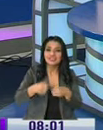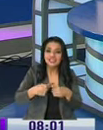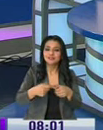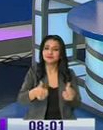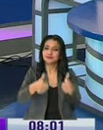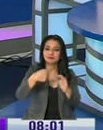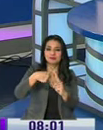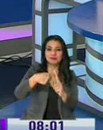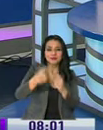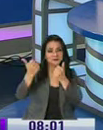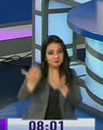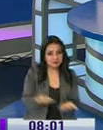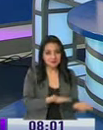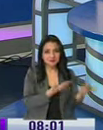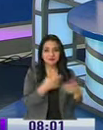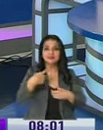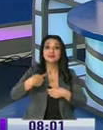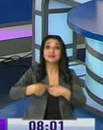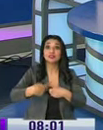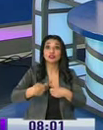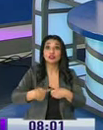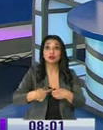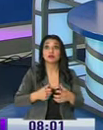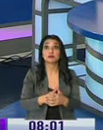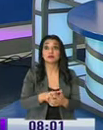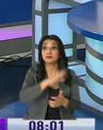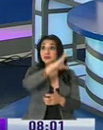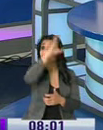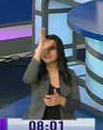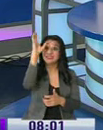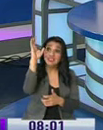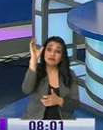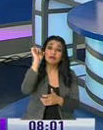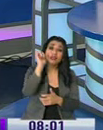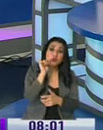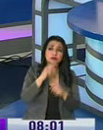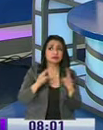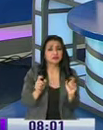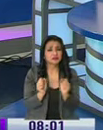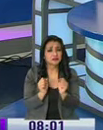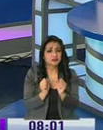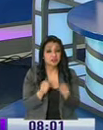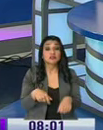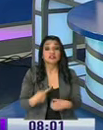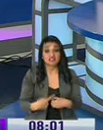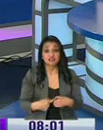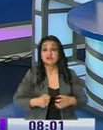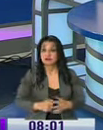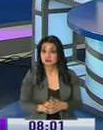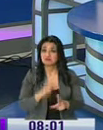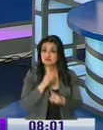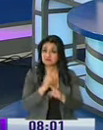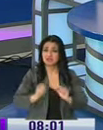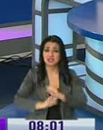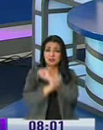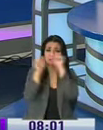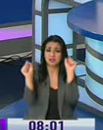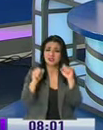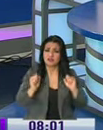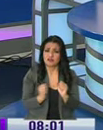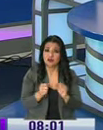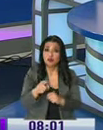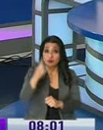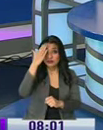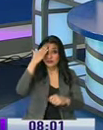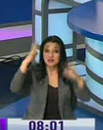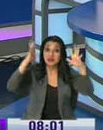damos la bienvenida. La ciudad de Quito presenta un cielo despejado, pero está haciendo frío también. Amaneció bastante frío. Ya saben que estamos en